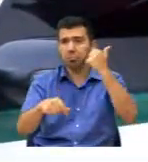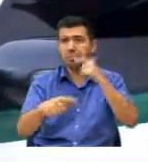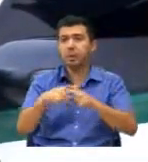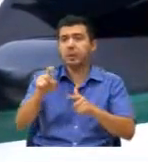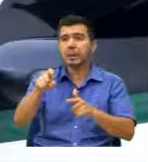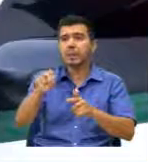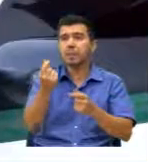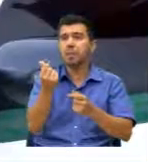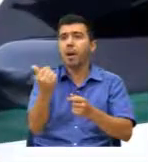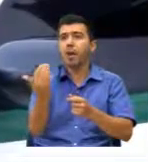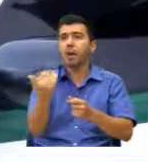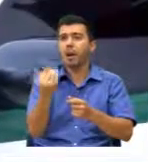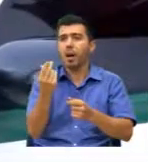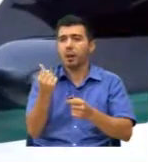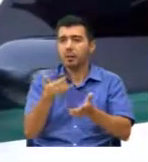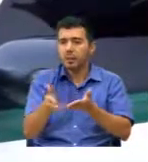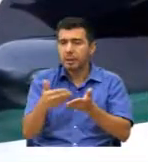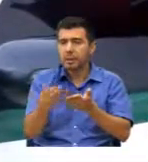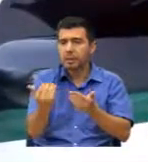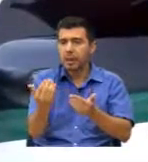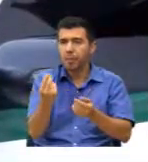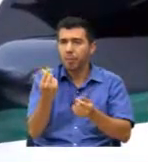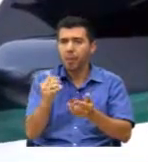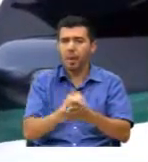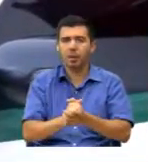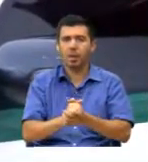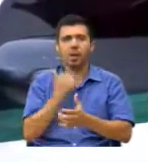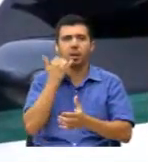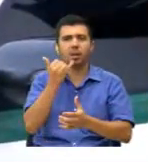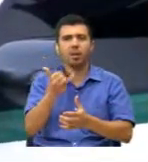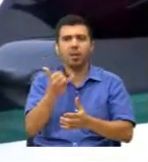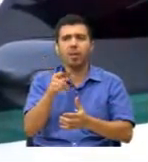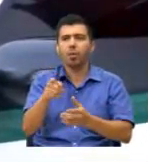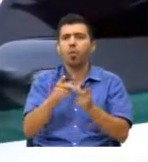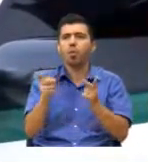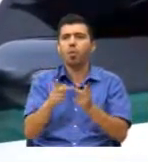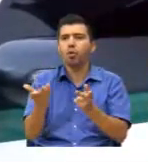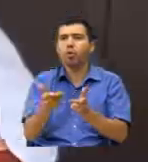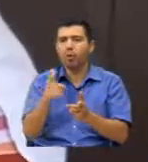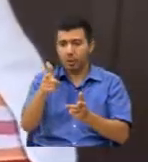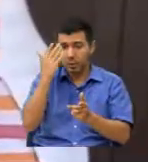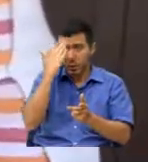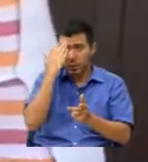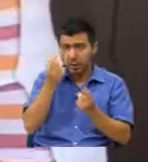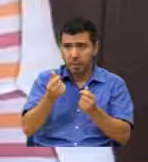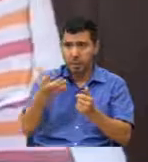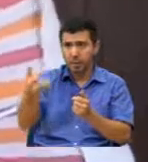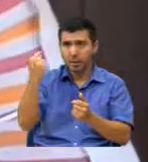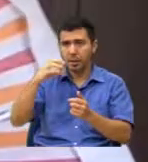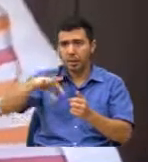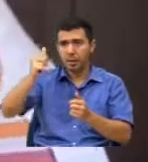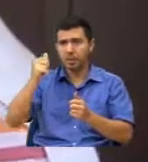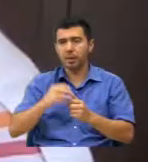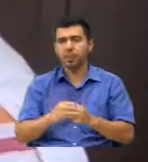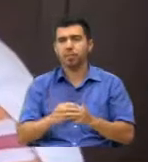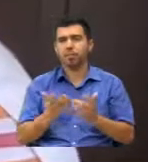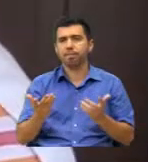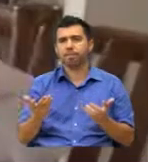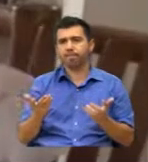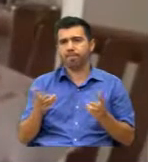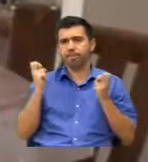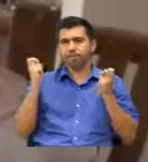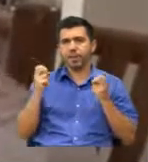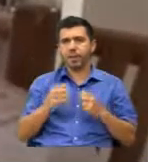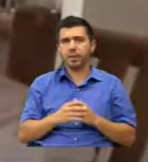plata y les hacen sacar lo que ellos tienen identificando los sitios exactamente donde tienen el dinero las joyas modalidades de bulto conocidas